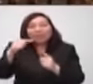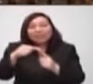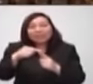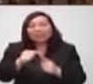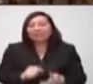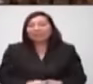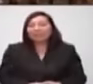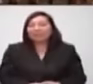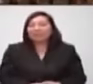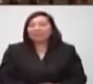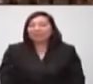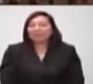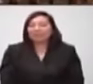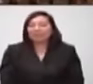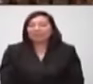parte